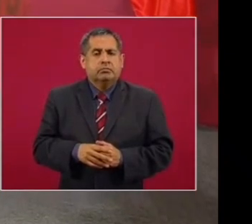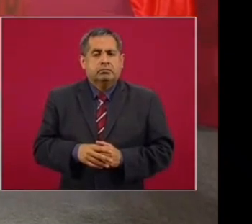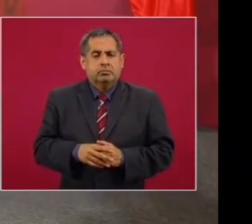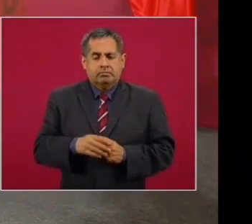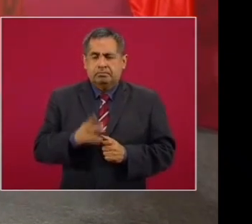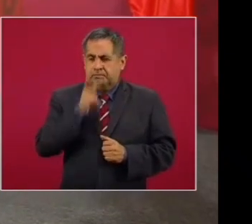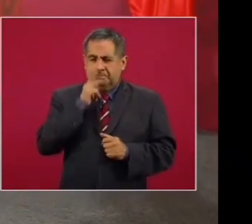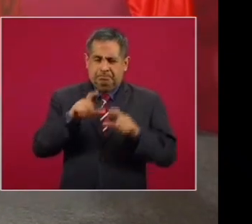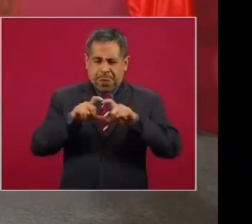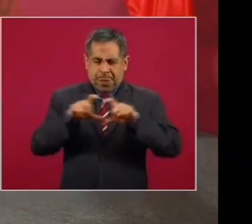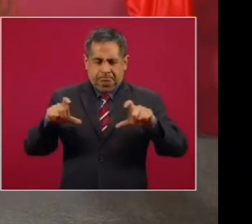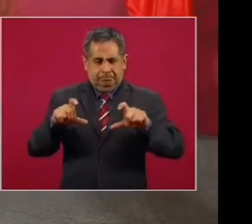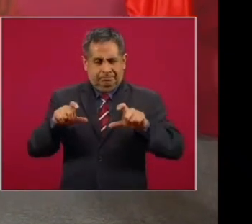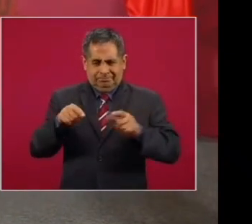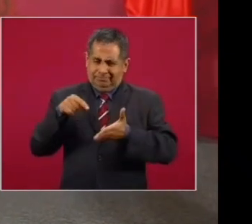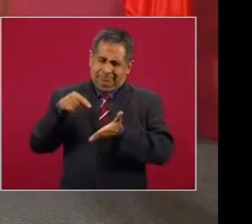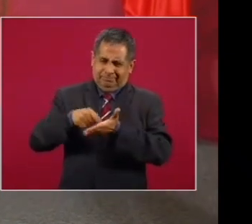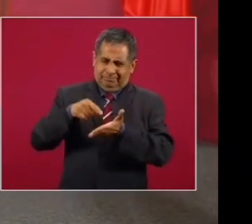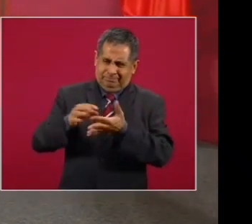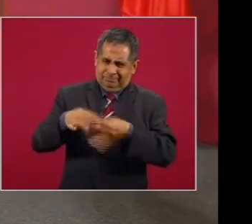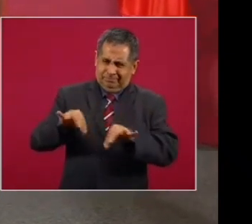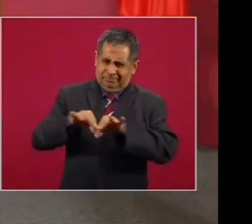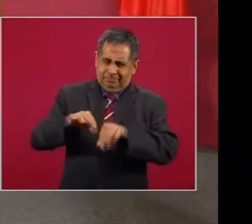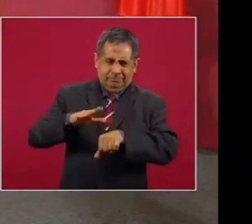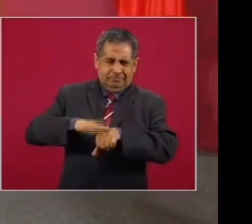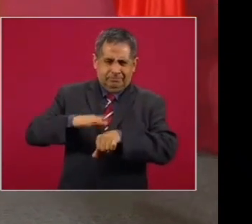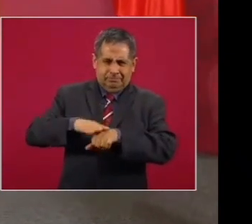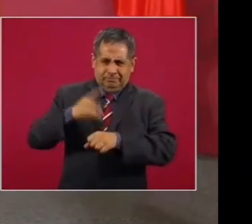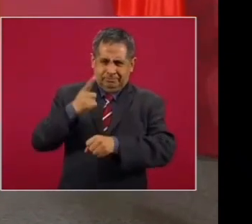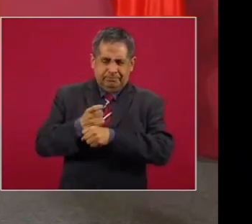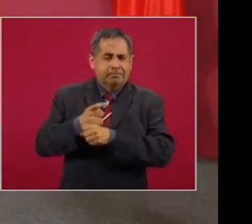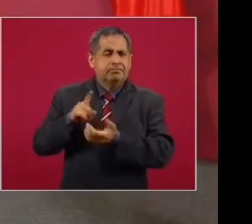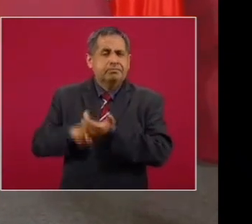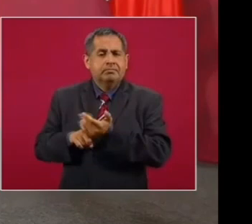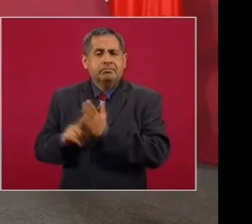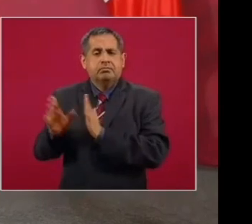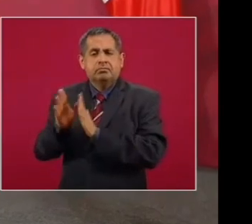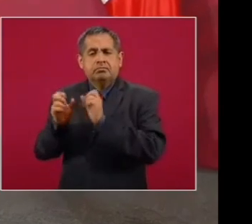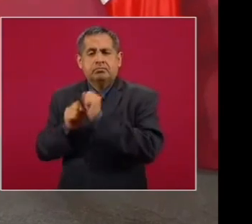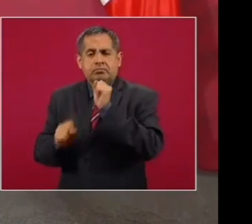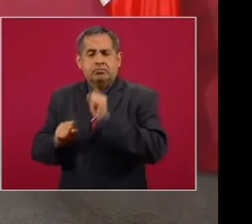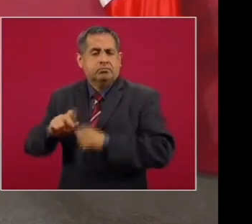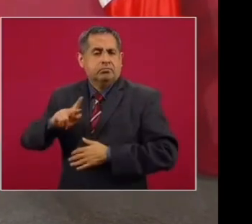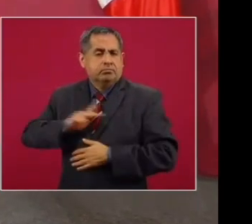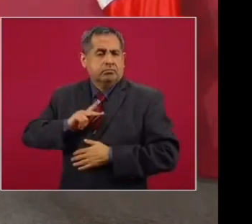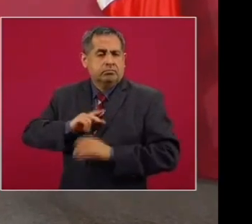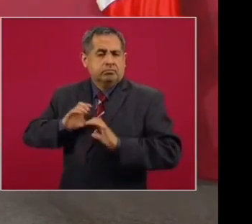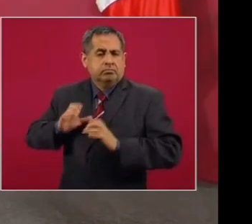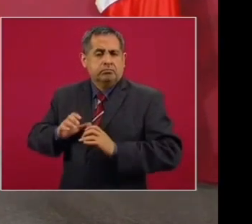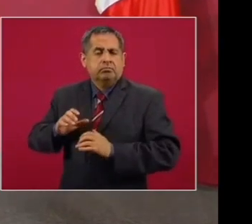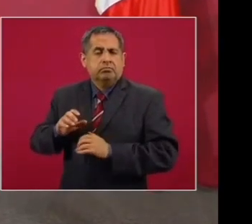el texto básico de la doctrina Estrada.